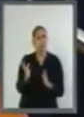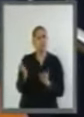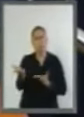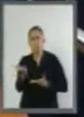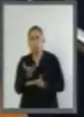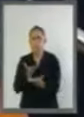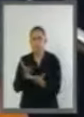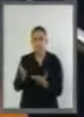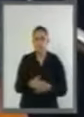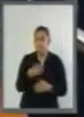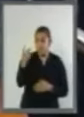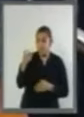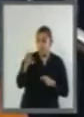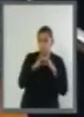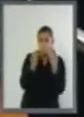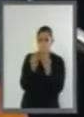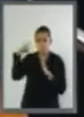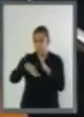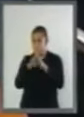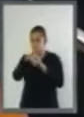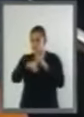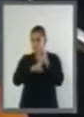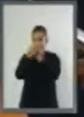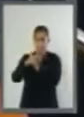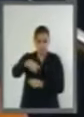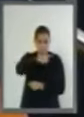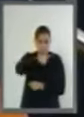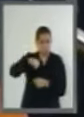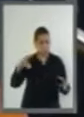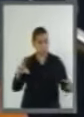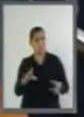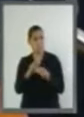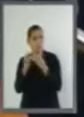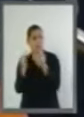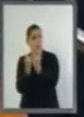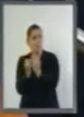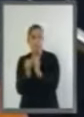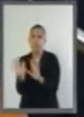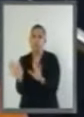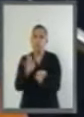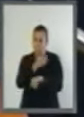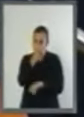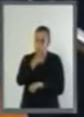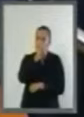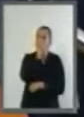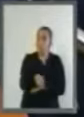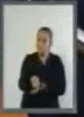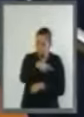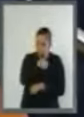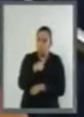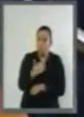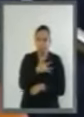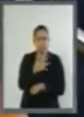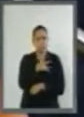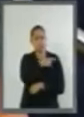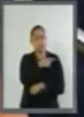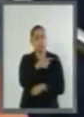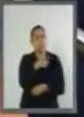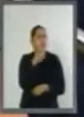política. Y aquí, en este Senado, condenamos que el propio gobierno de México fuera incluso copartícipe de estas